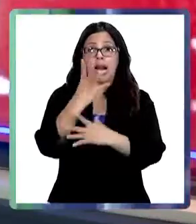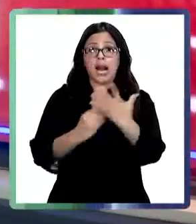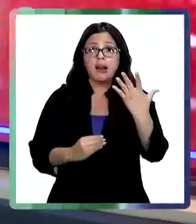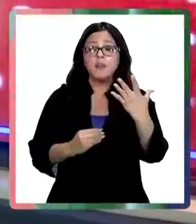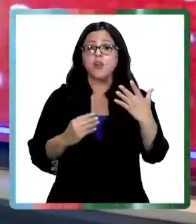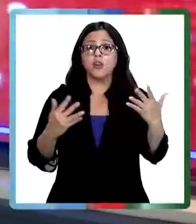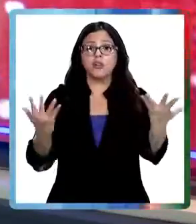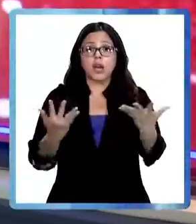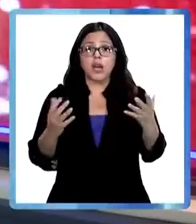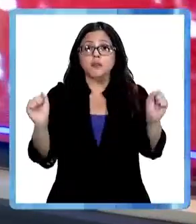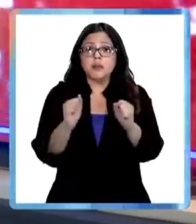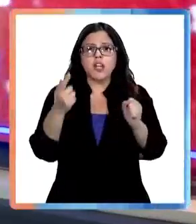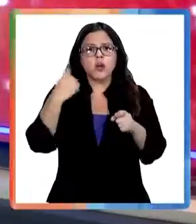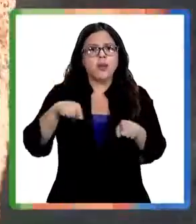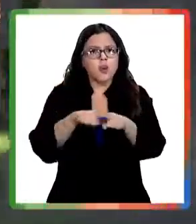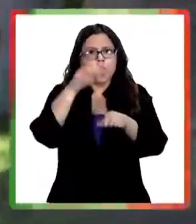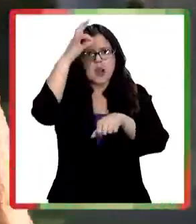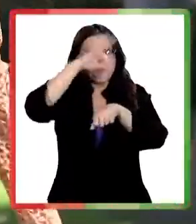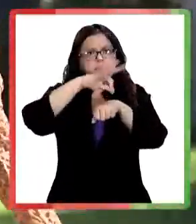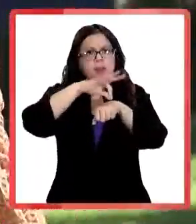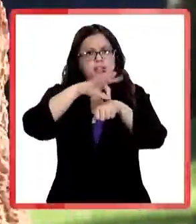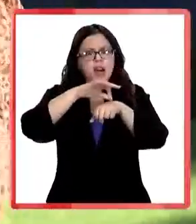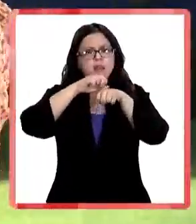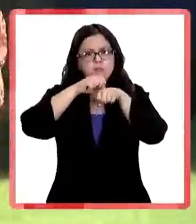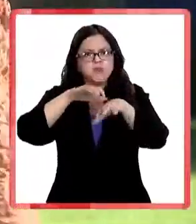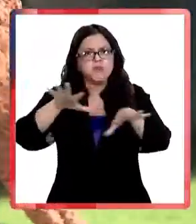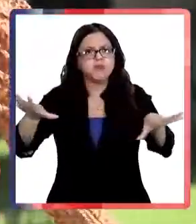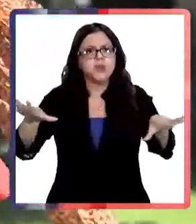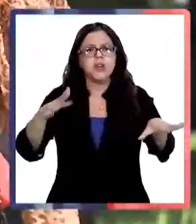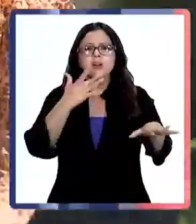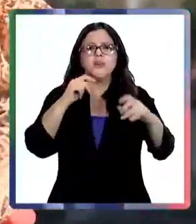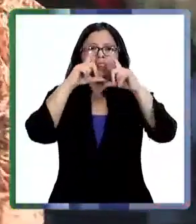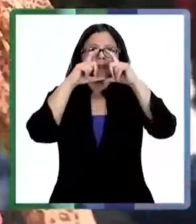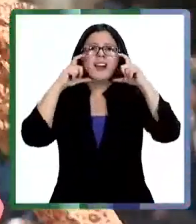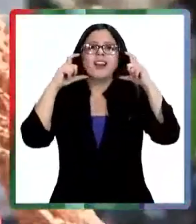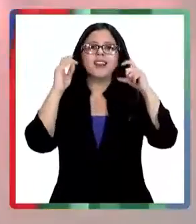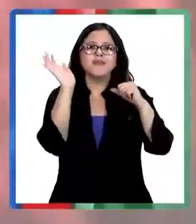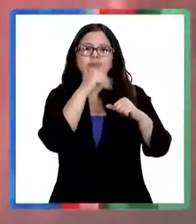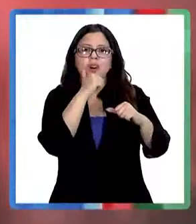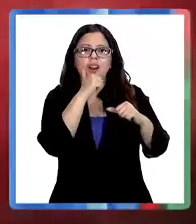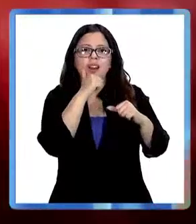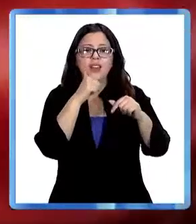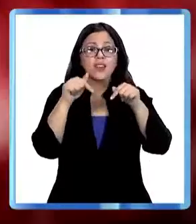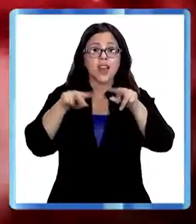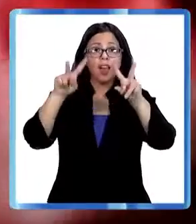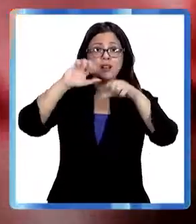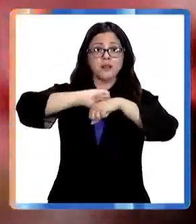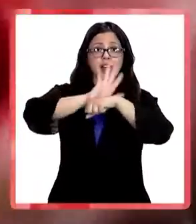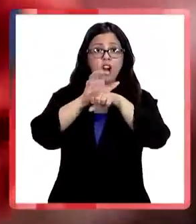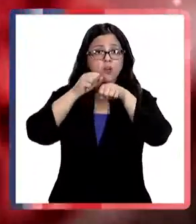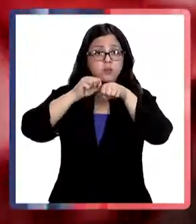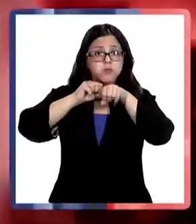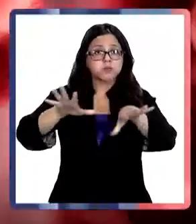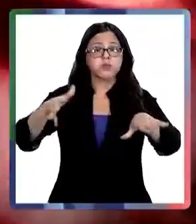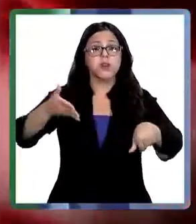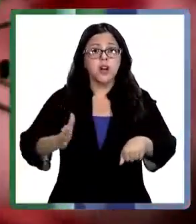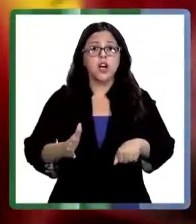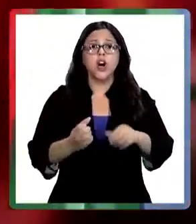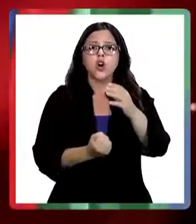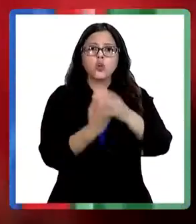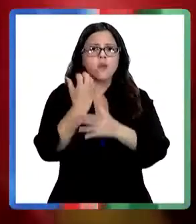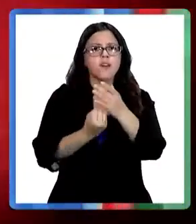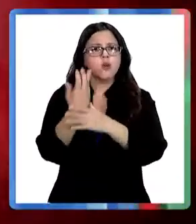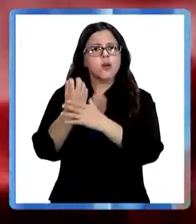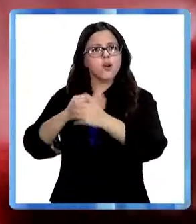virus respiratorios nos siguen acompañando porque hemos dejado de usar la mascarilla. Y respecto de este COVID-19, continúan apareciendo